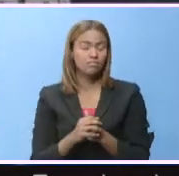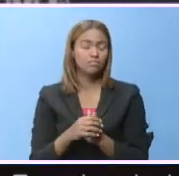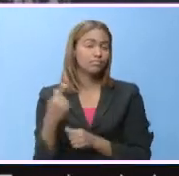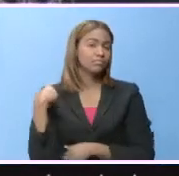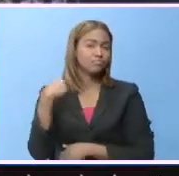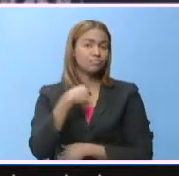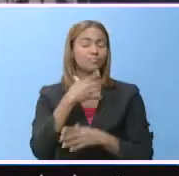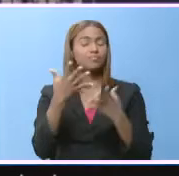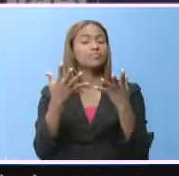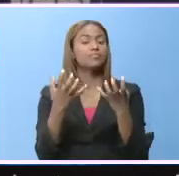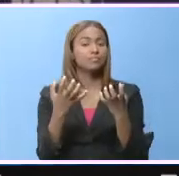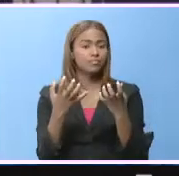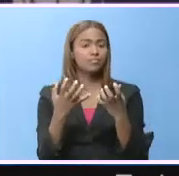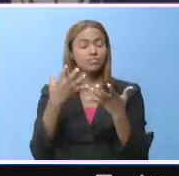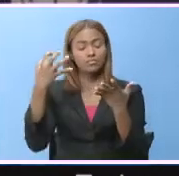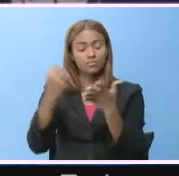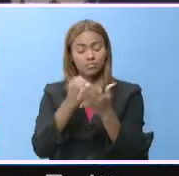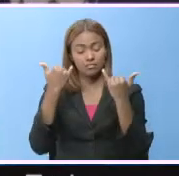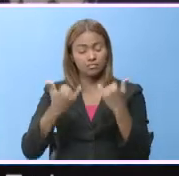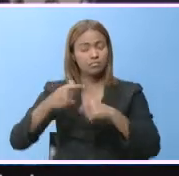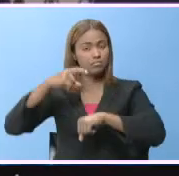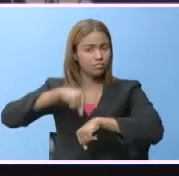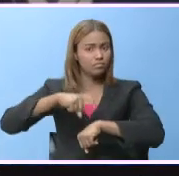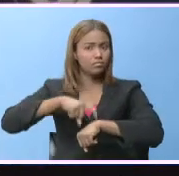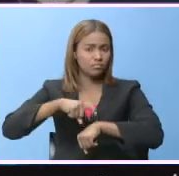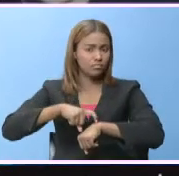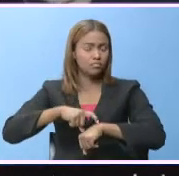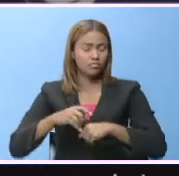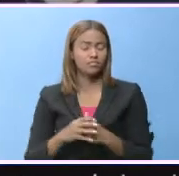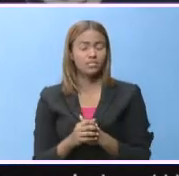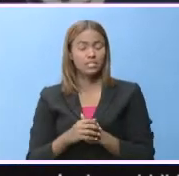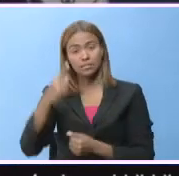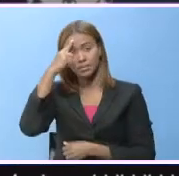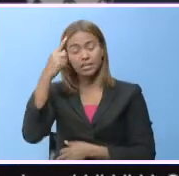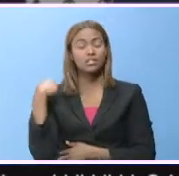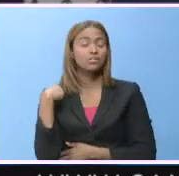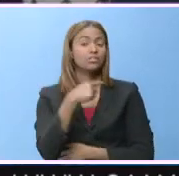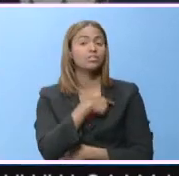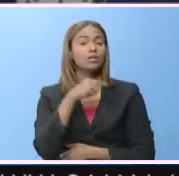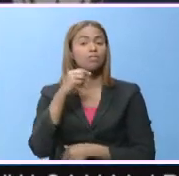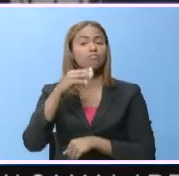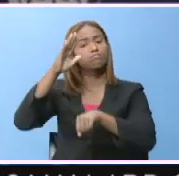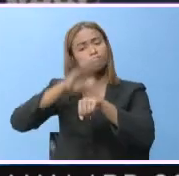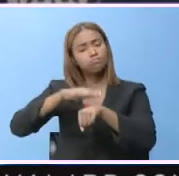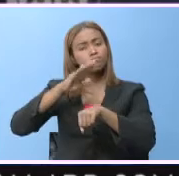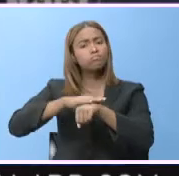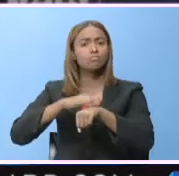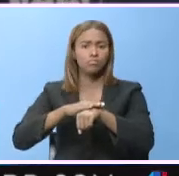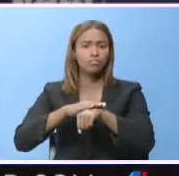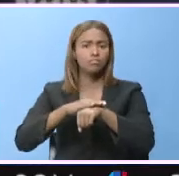queremos aprovechar la ocasión para nosotros hacer un llamado.